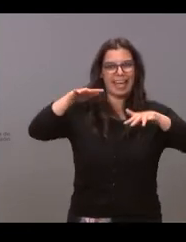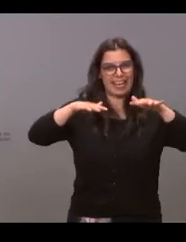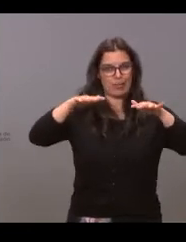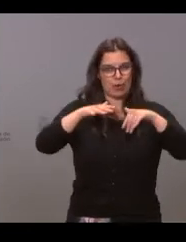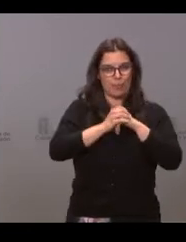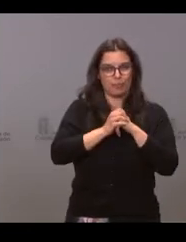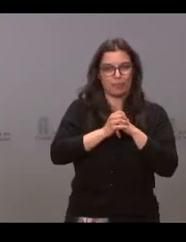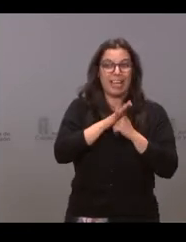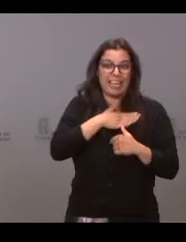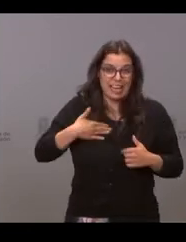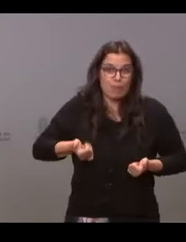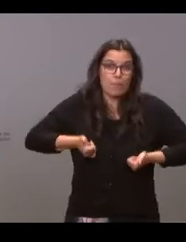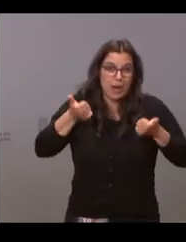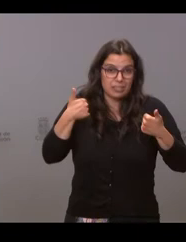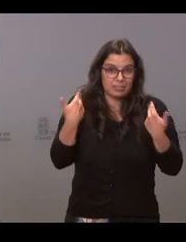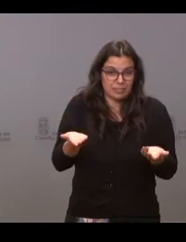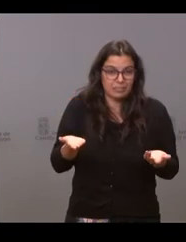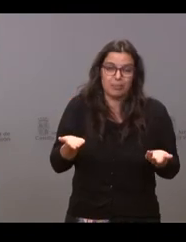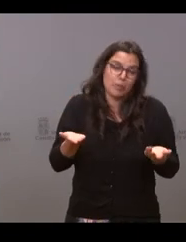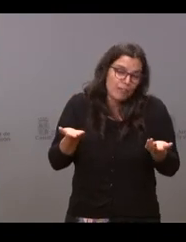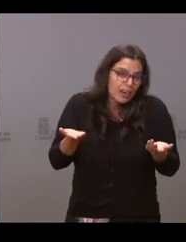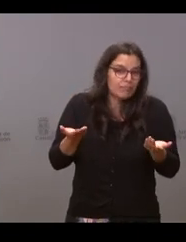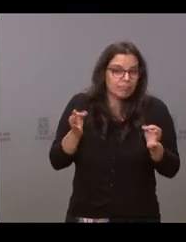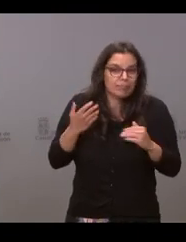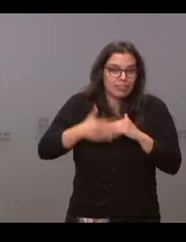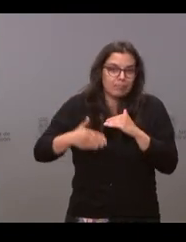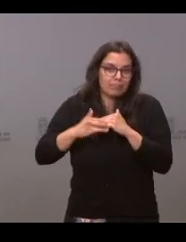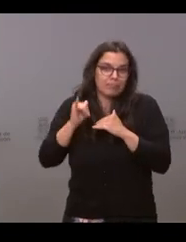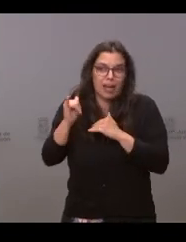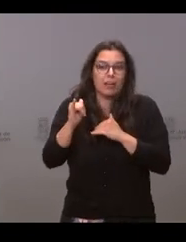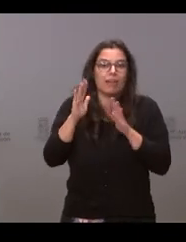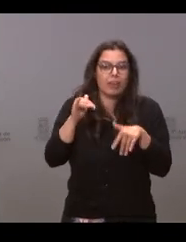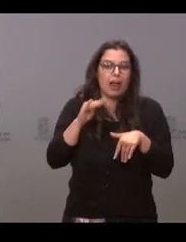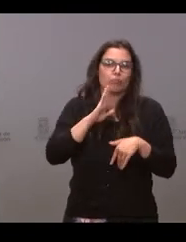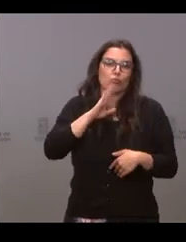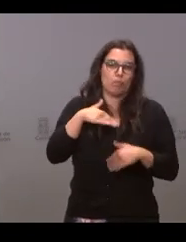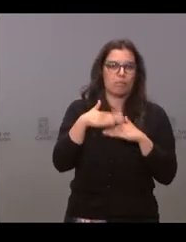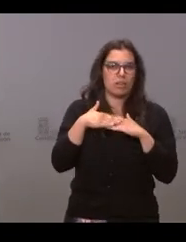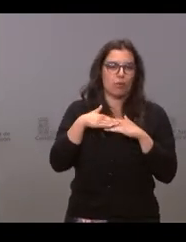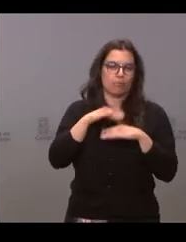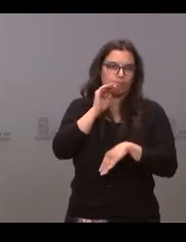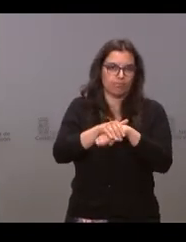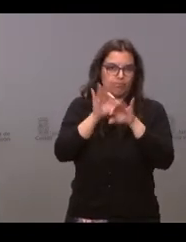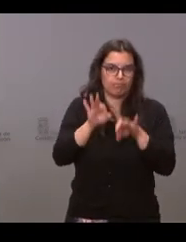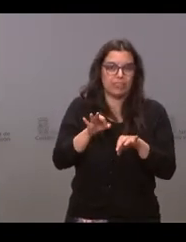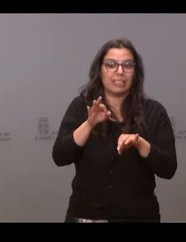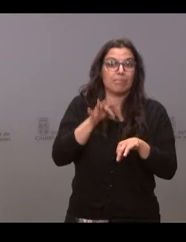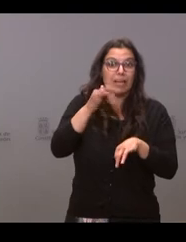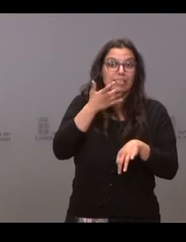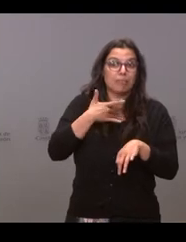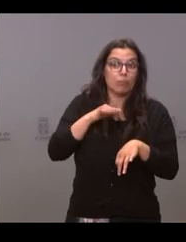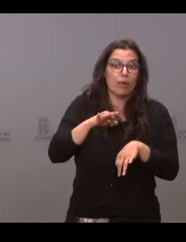gustado llegar más lejos pero hemos llegado donde donde nos parecía de mínimos y queda la puerta abierta para